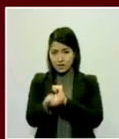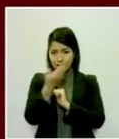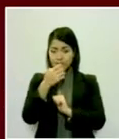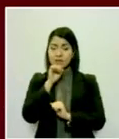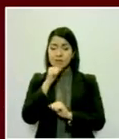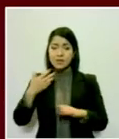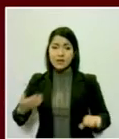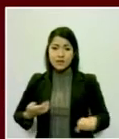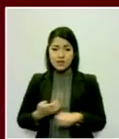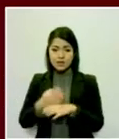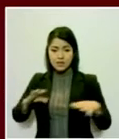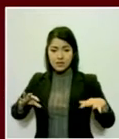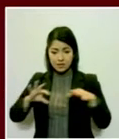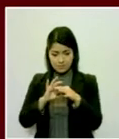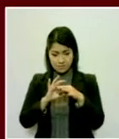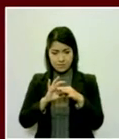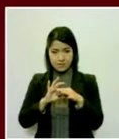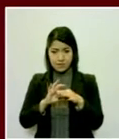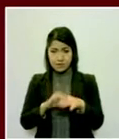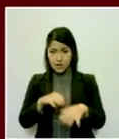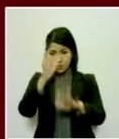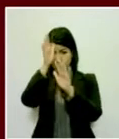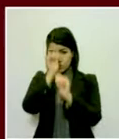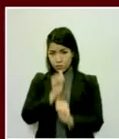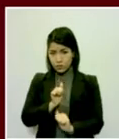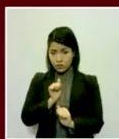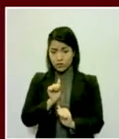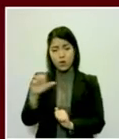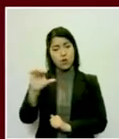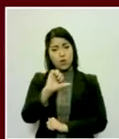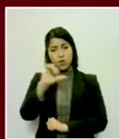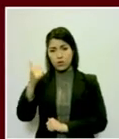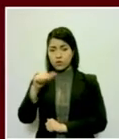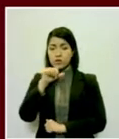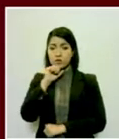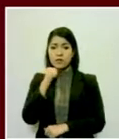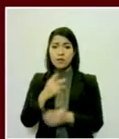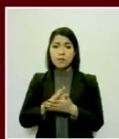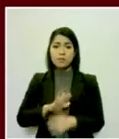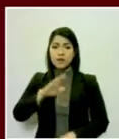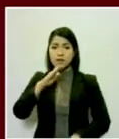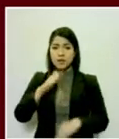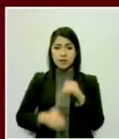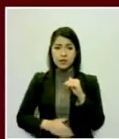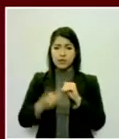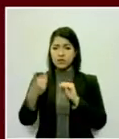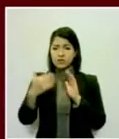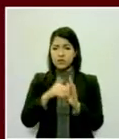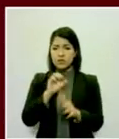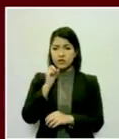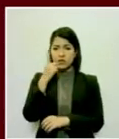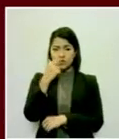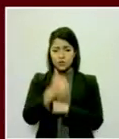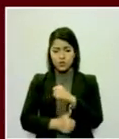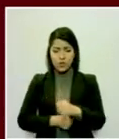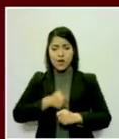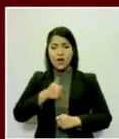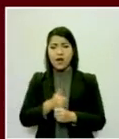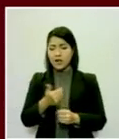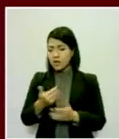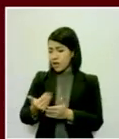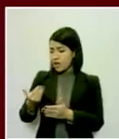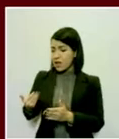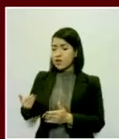en el tema del paripaso. Siguiente. Para el cierre 2021 se